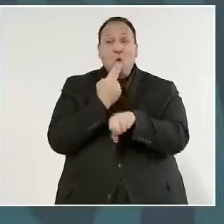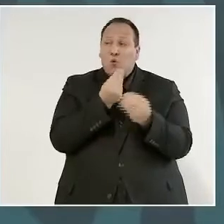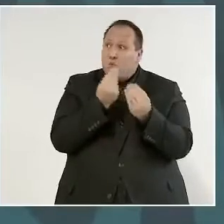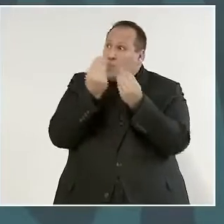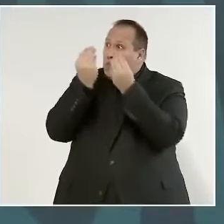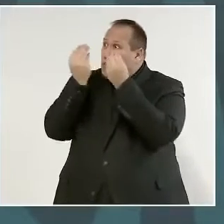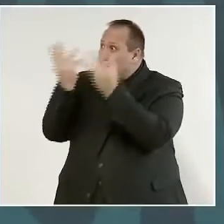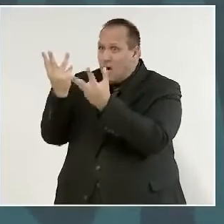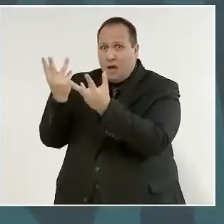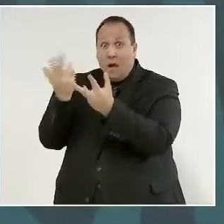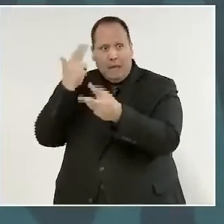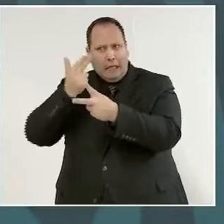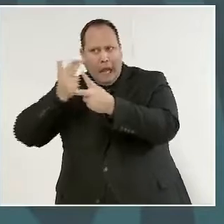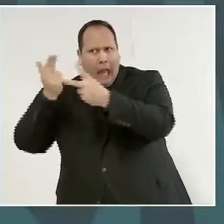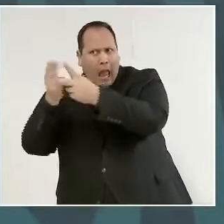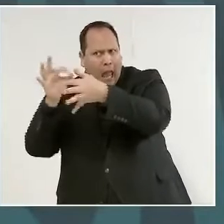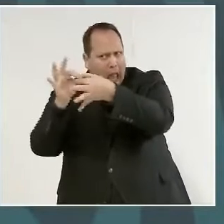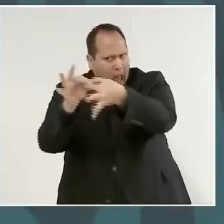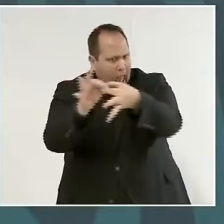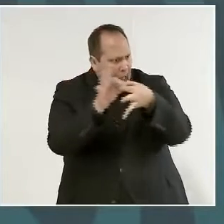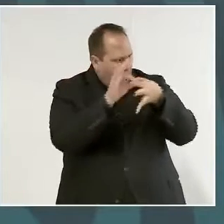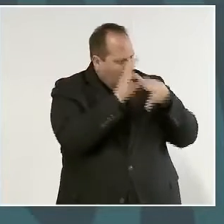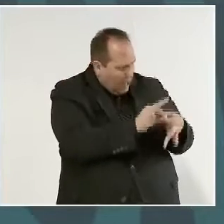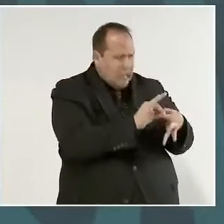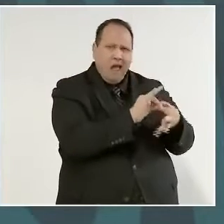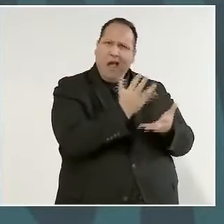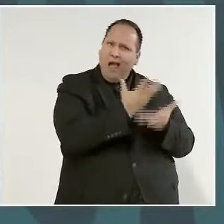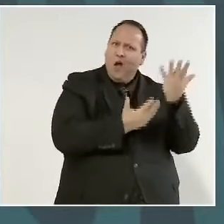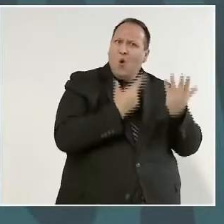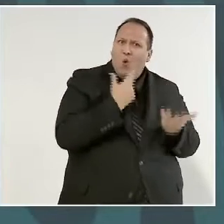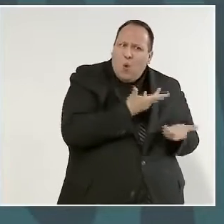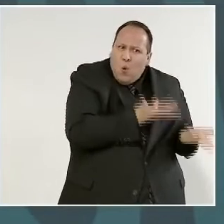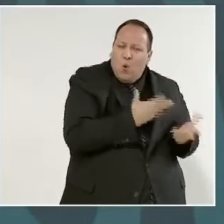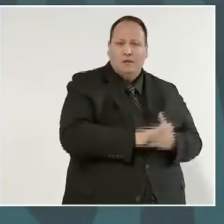para la comisión de homicidios calificados,